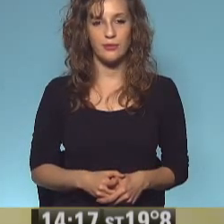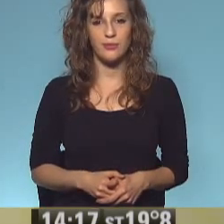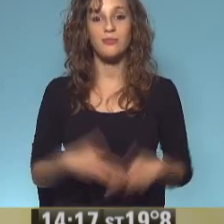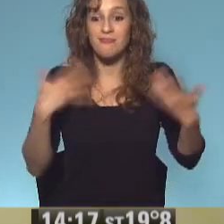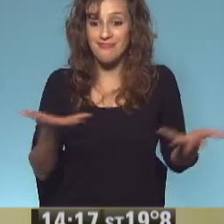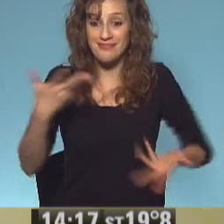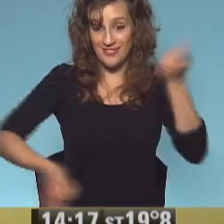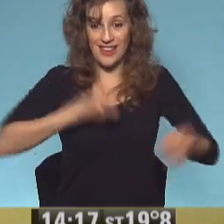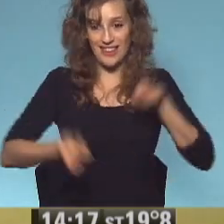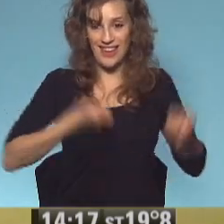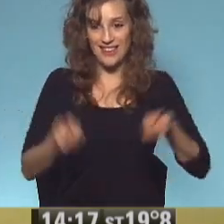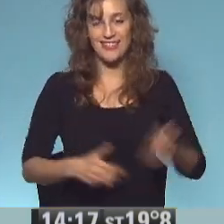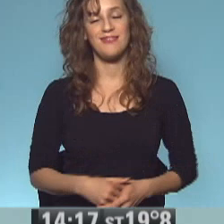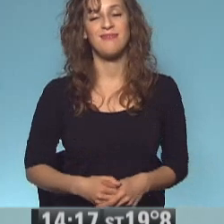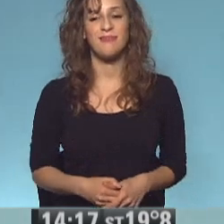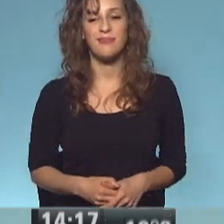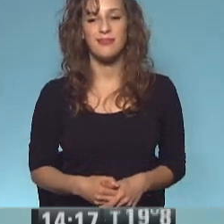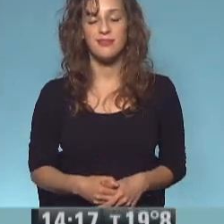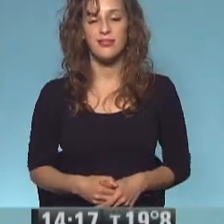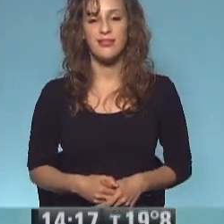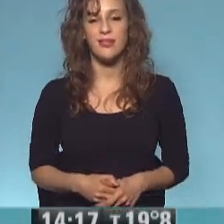¡A bailar!